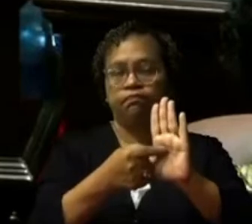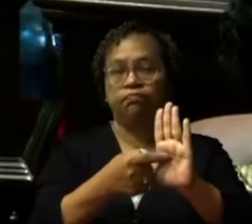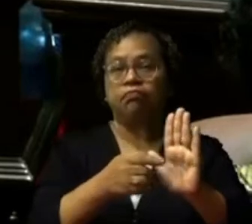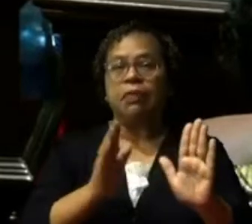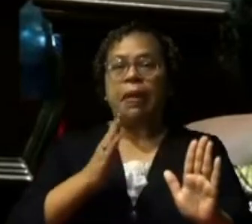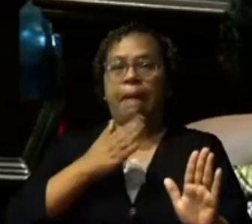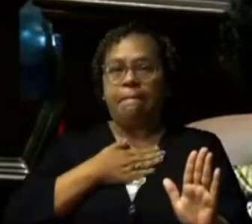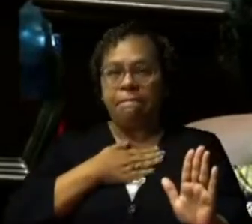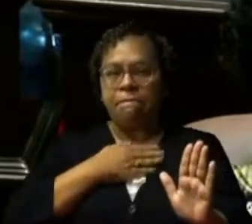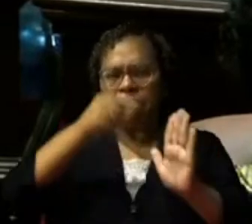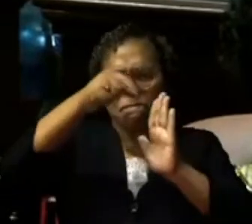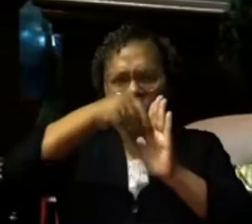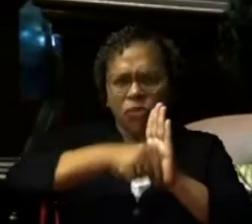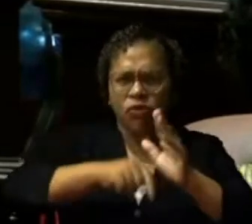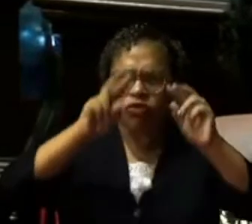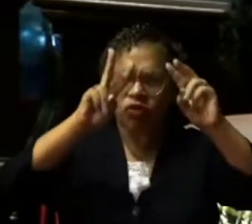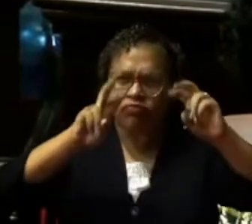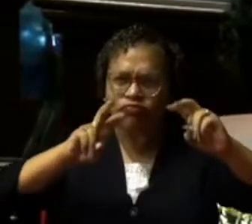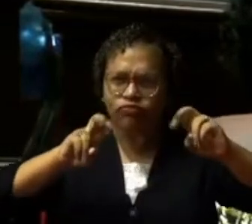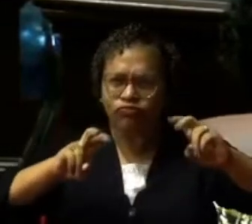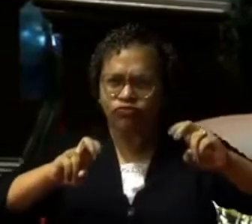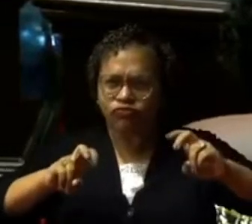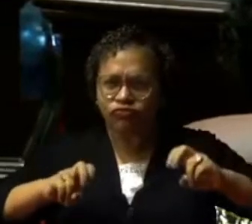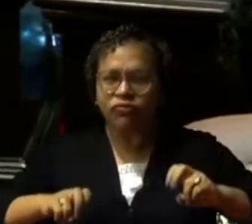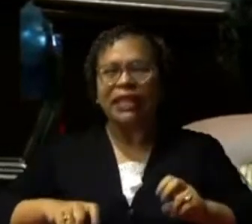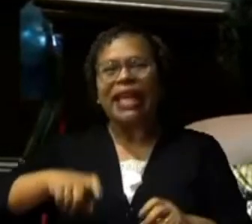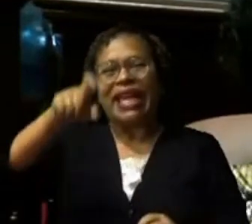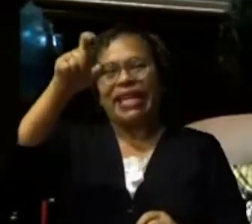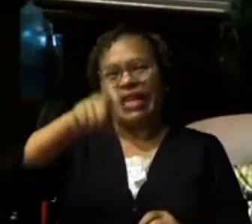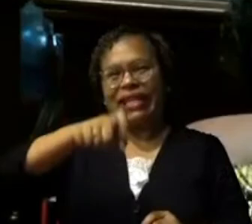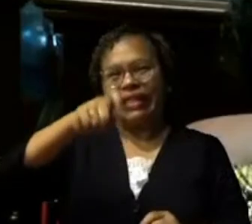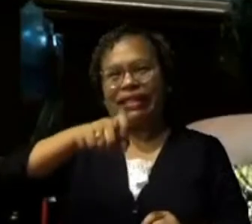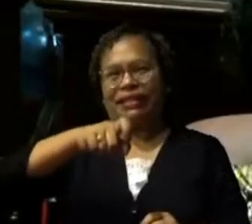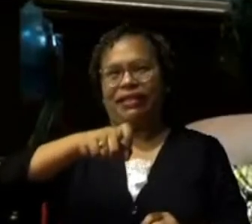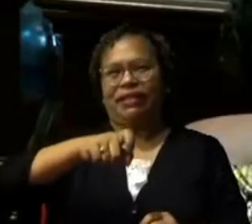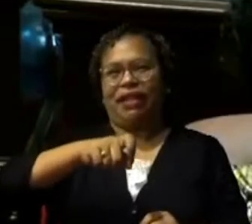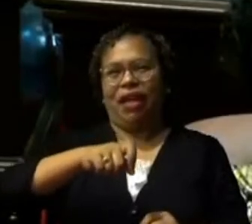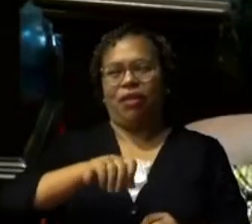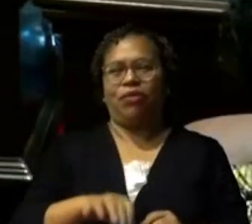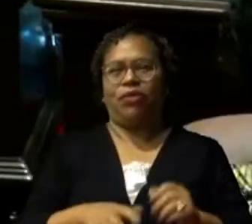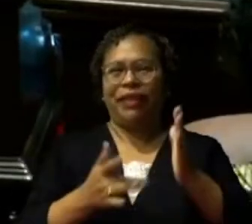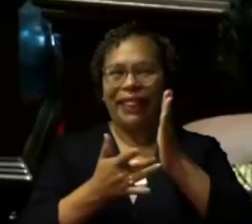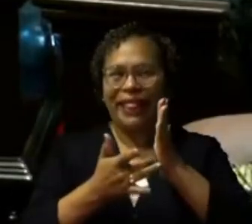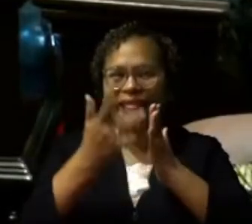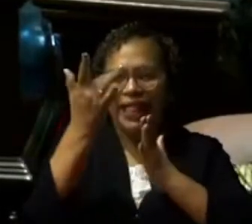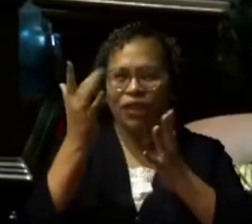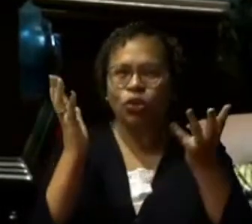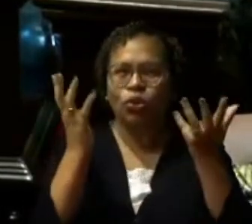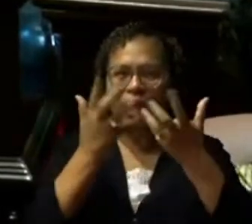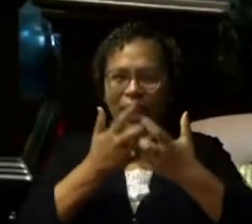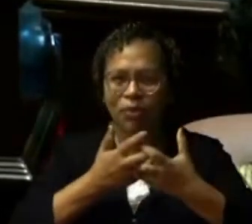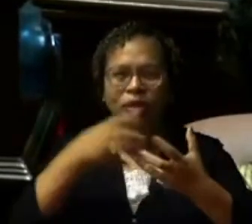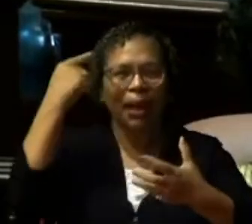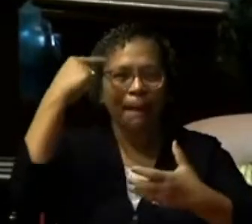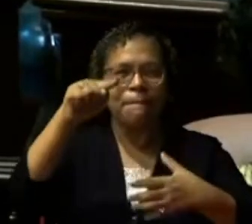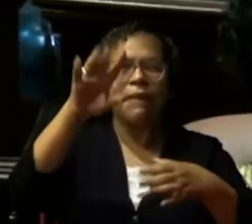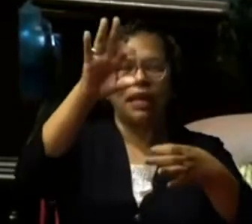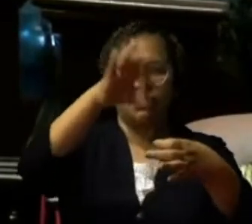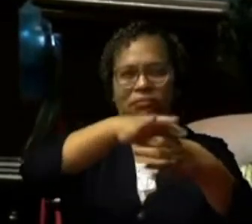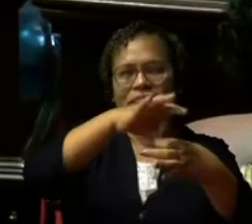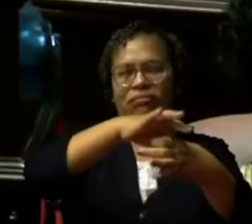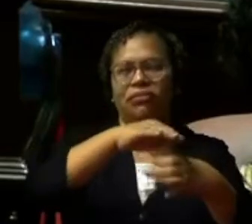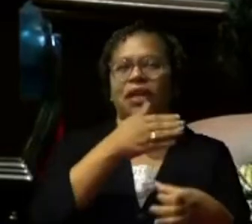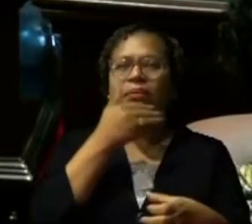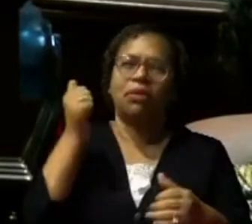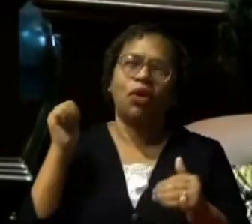más profundo que hemos hecho de por qué creemos que es un método más justo, que garantiza mayor proporcionalidad y el espíritu de la Constitución